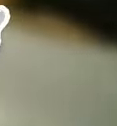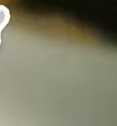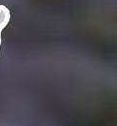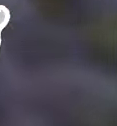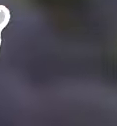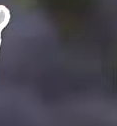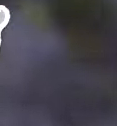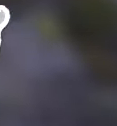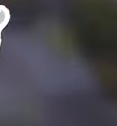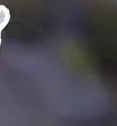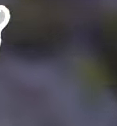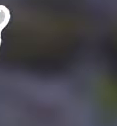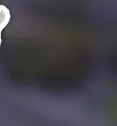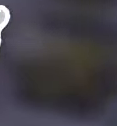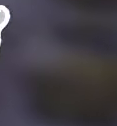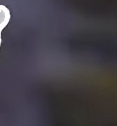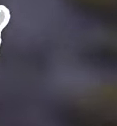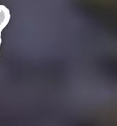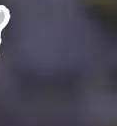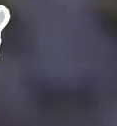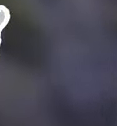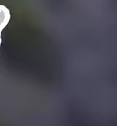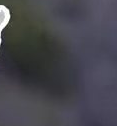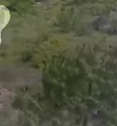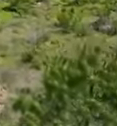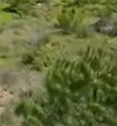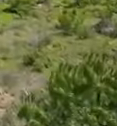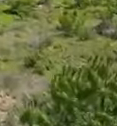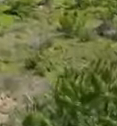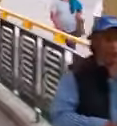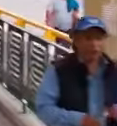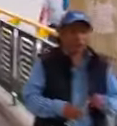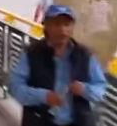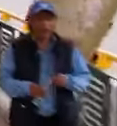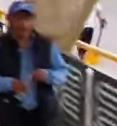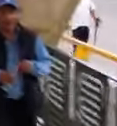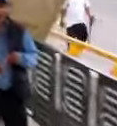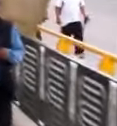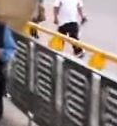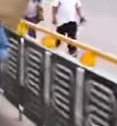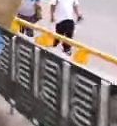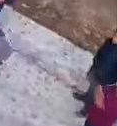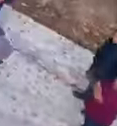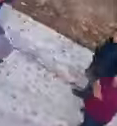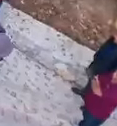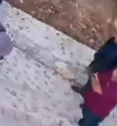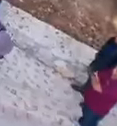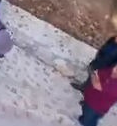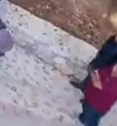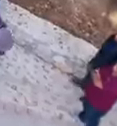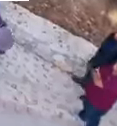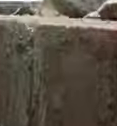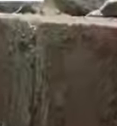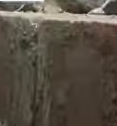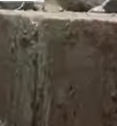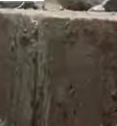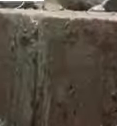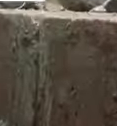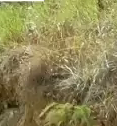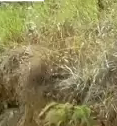Guerrero, Hidalgo, Nayarit, Puebla, Sonora, Tlaxcala y Veracruz. Además, en homenaje al benemérito de las Américas, Benito Juárez,